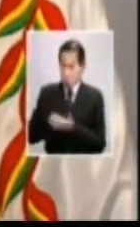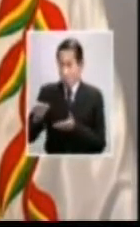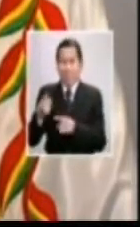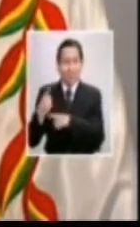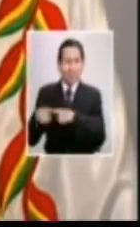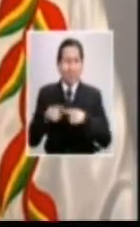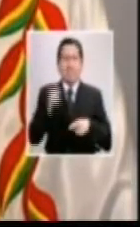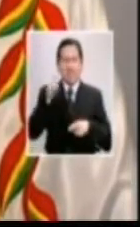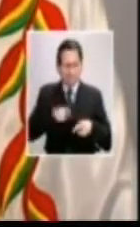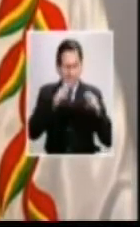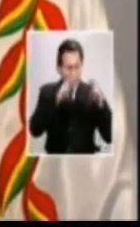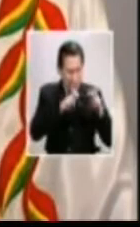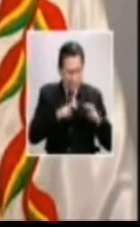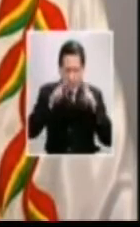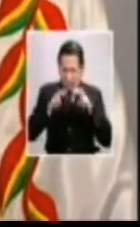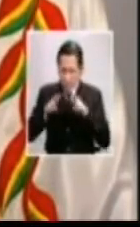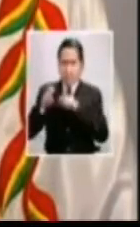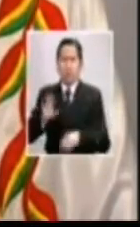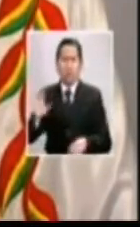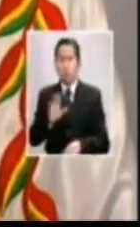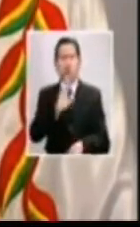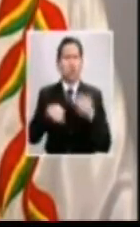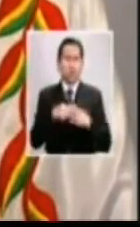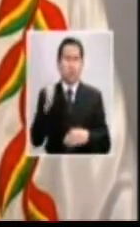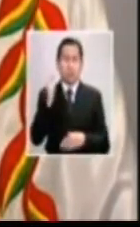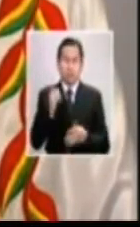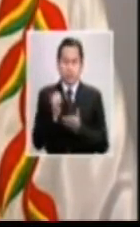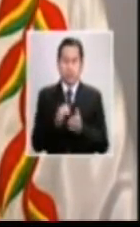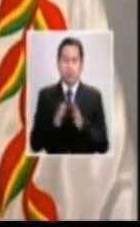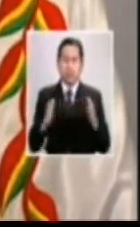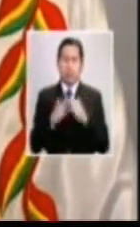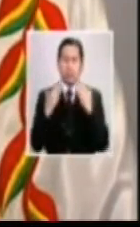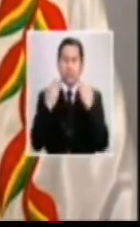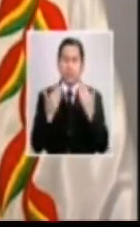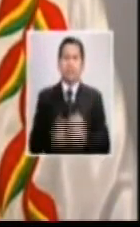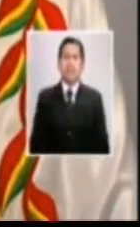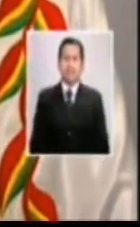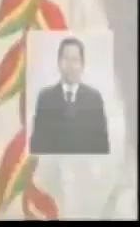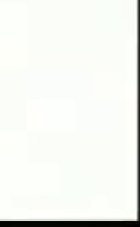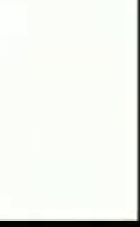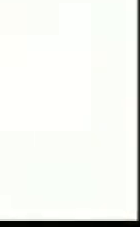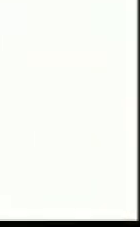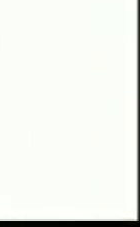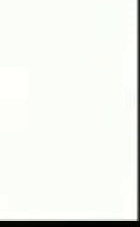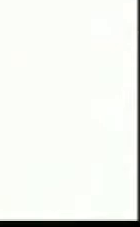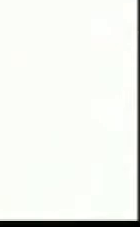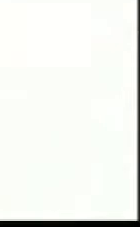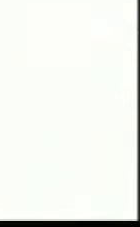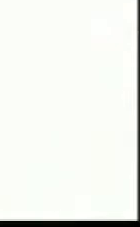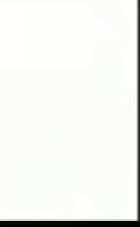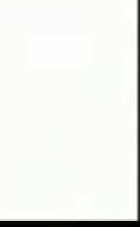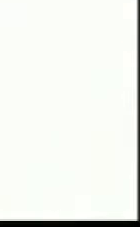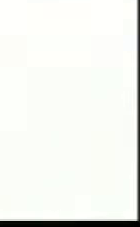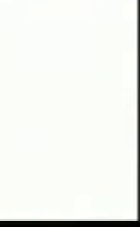con un objetivo fundamental en que todos debemos asumir responsabilidades, por lo menos a nivel del Parlamento